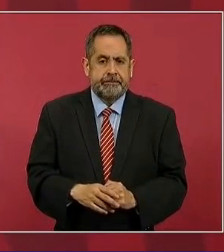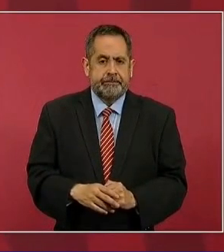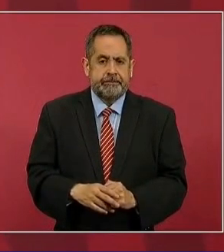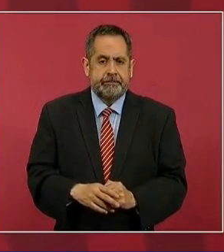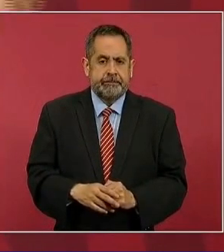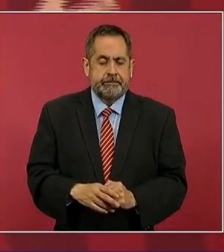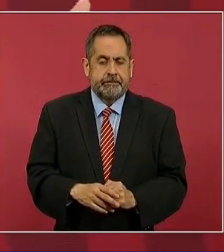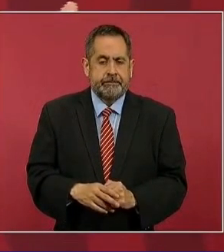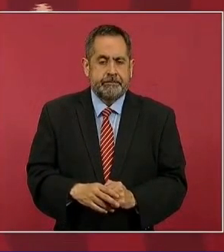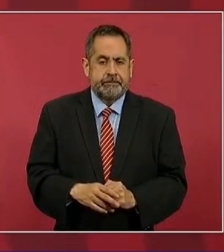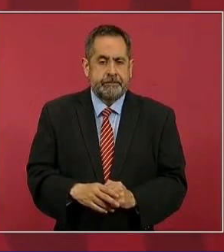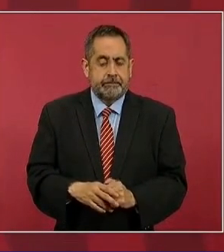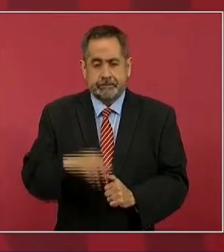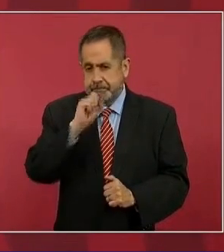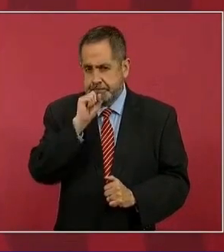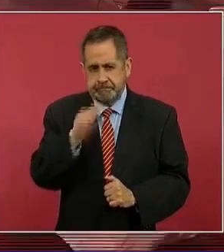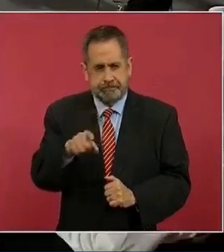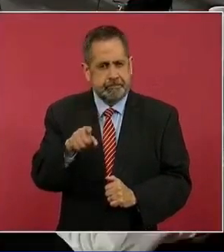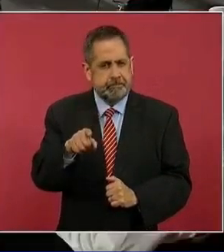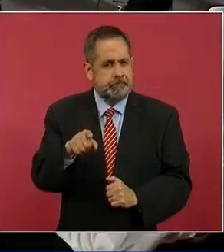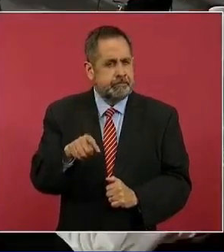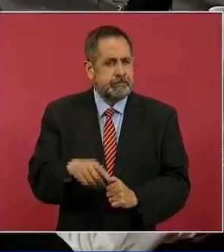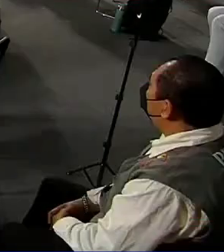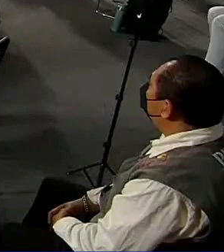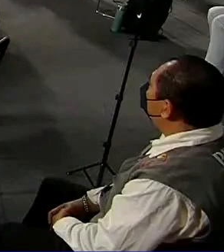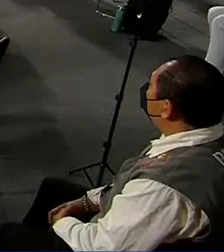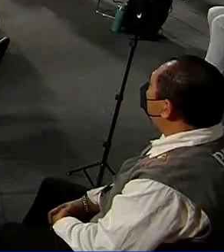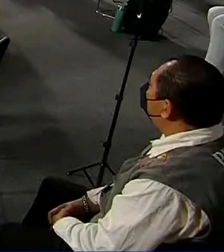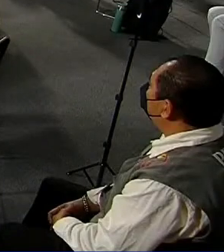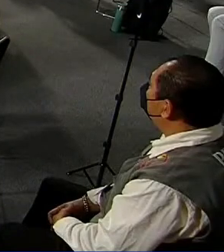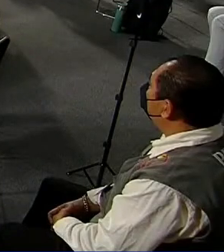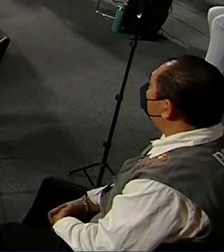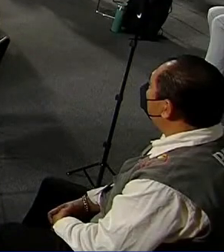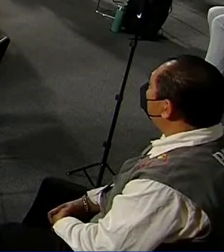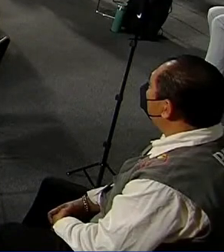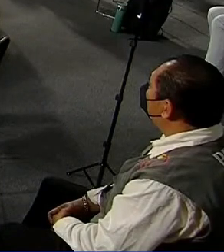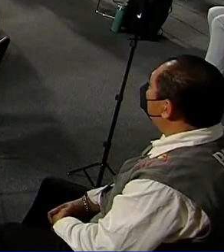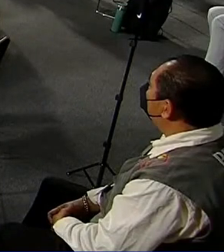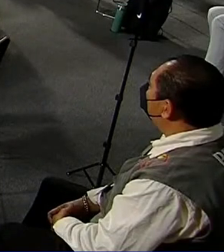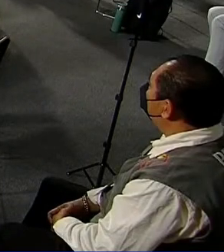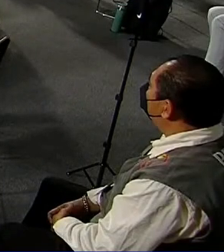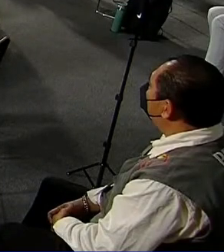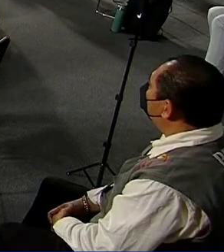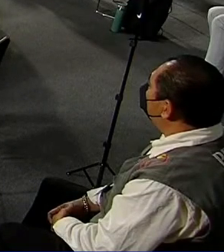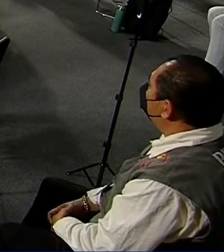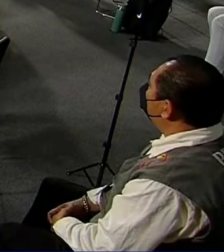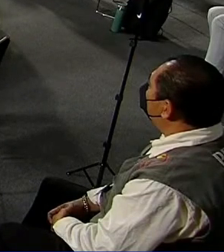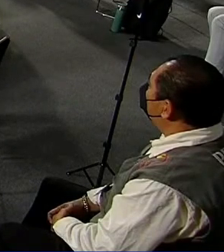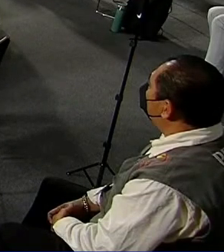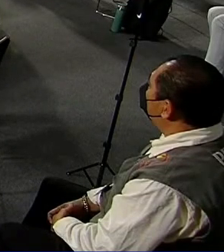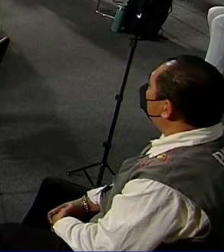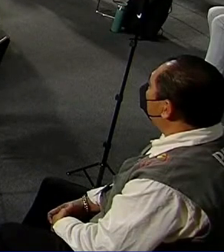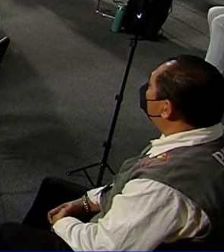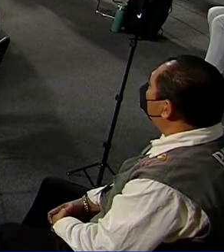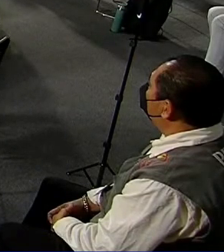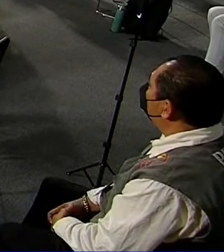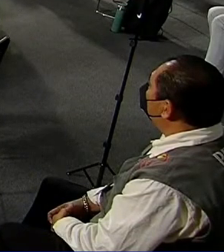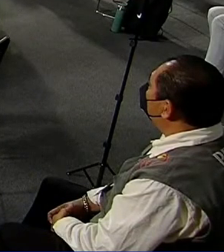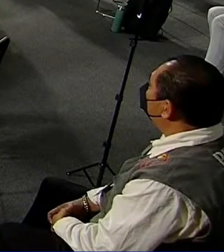Y el caso pues más penoso de que una empresa